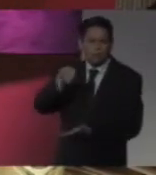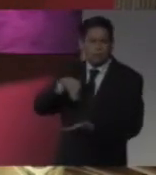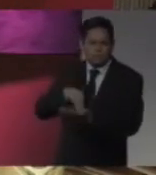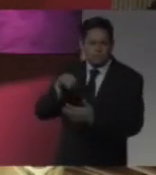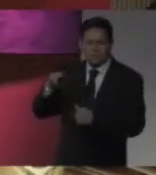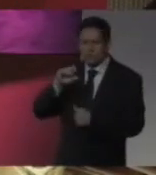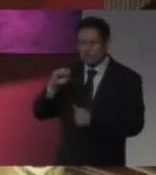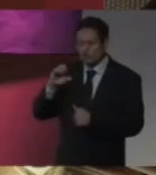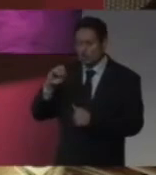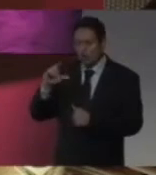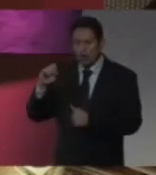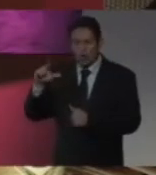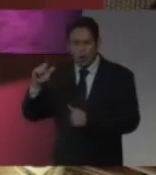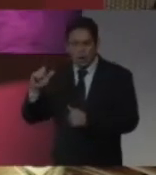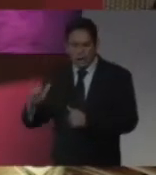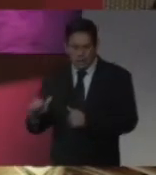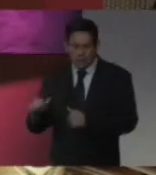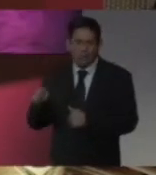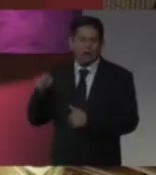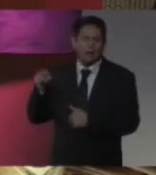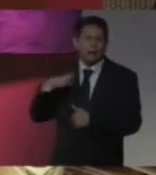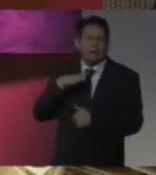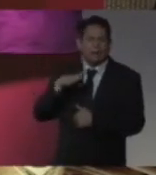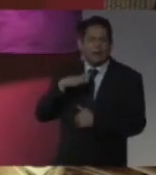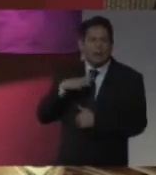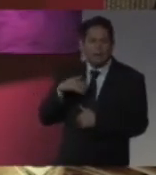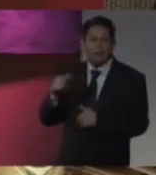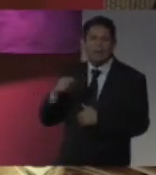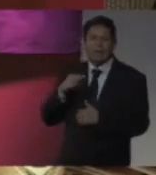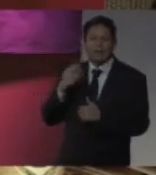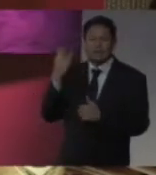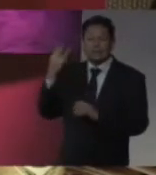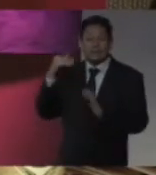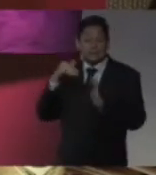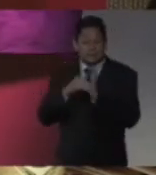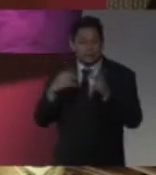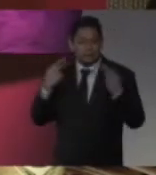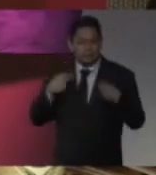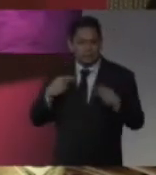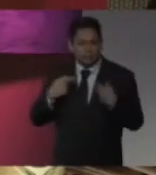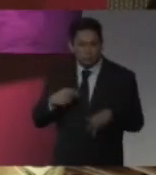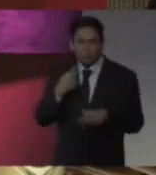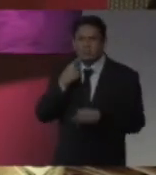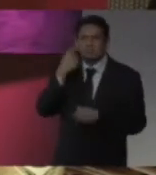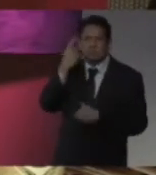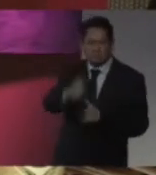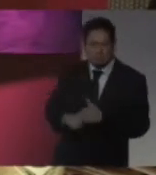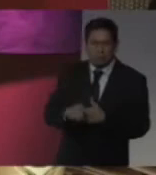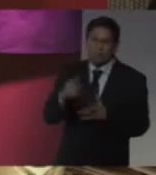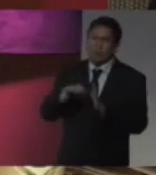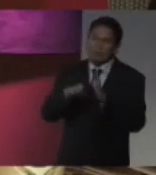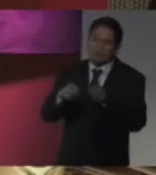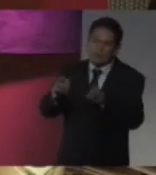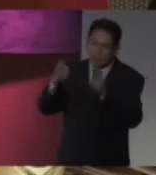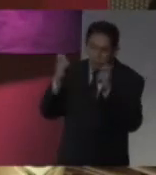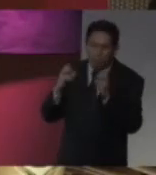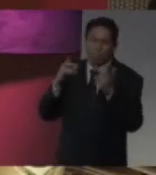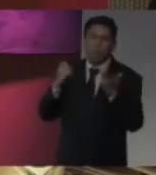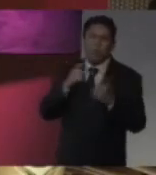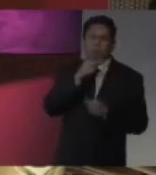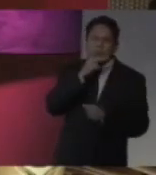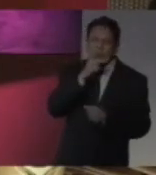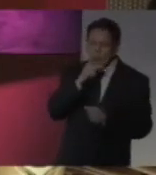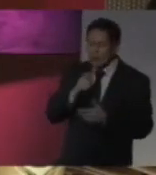judicial, que había resuelto 3,000 casos de los presentados, entre robo, no pago de manutención, paso